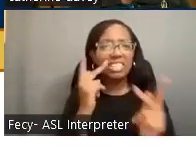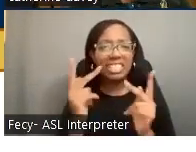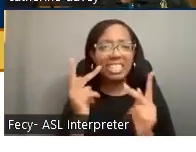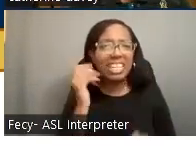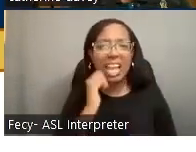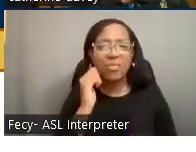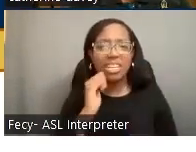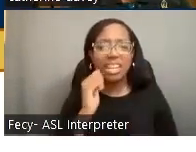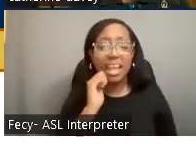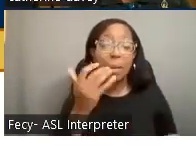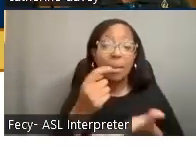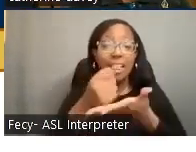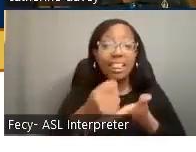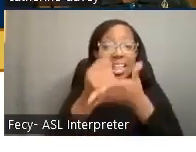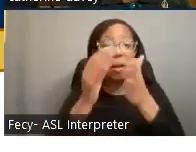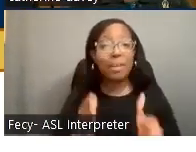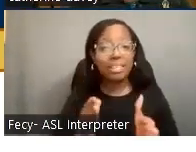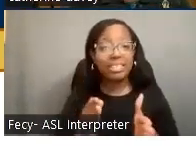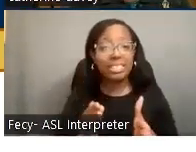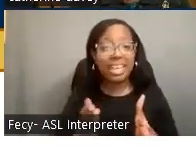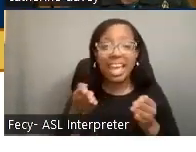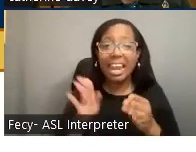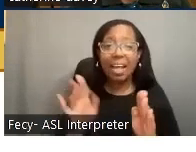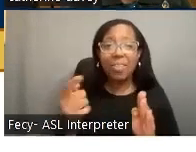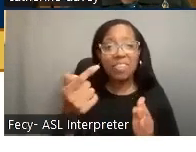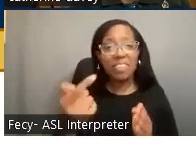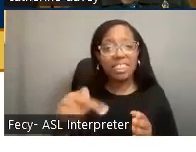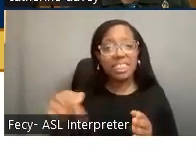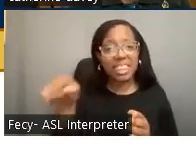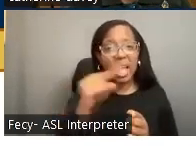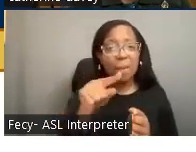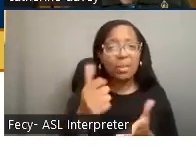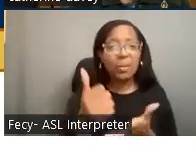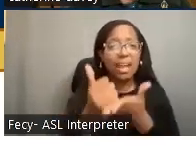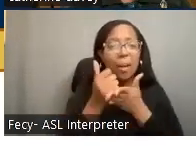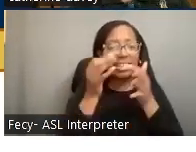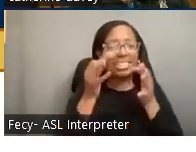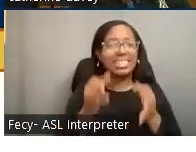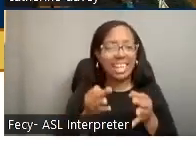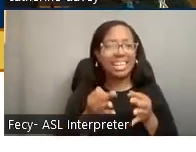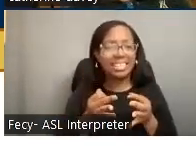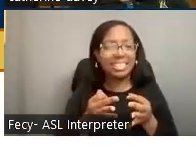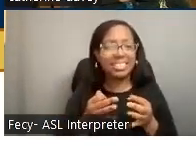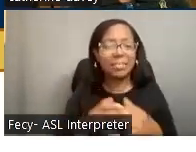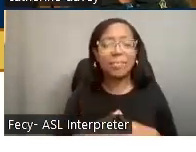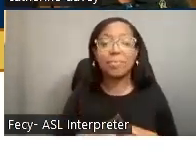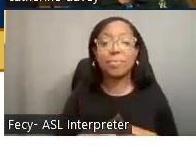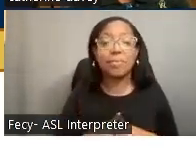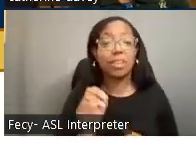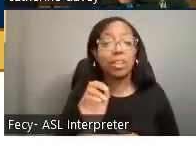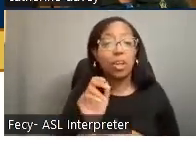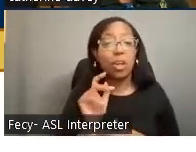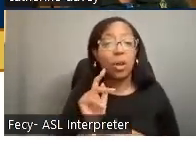sus maestros, las personas que ya siempre ve, sus terapistas, y les pido que me ayuden a pensar acerca de qué es lo correcto para ella.